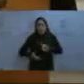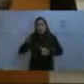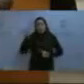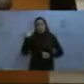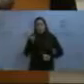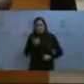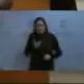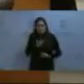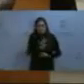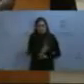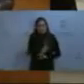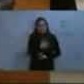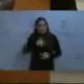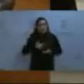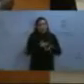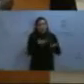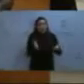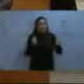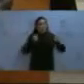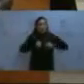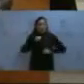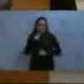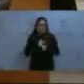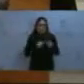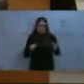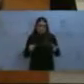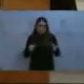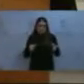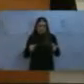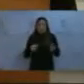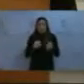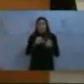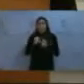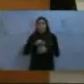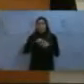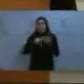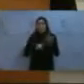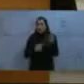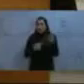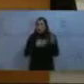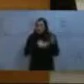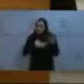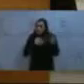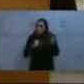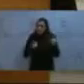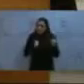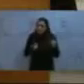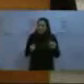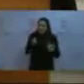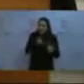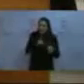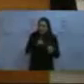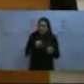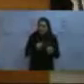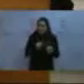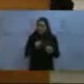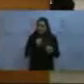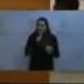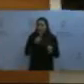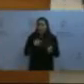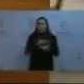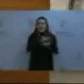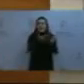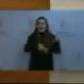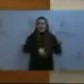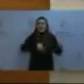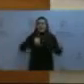Le ofrecíamos un acuerdo presupuestario que pasaba por 4 ejes y quiero recordarlo sobre todo para difusión general y